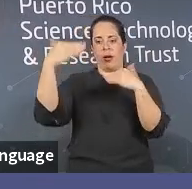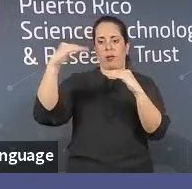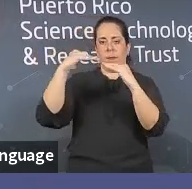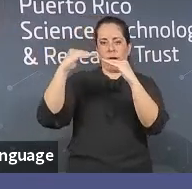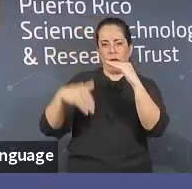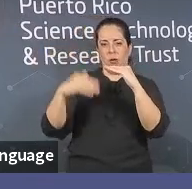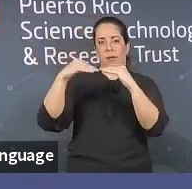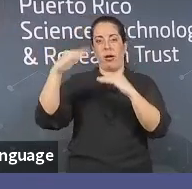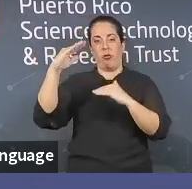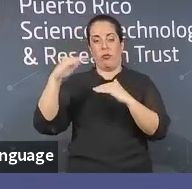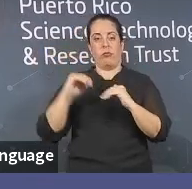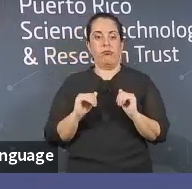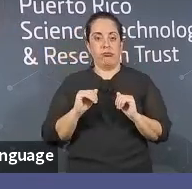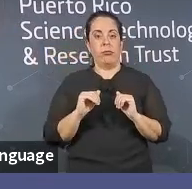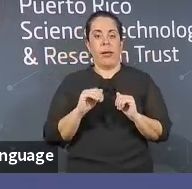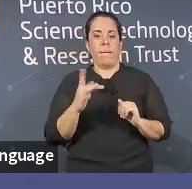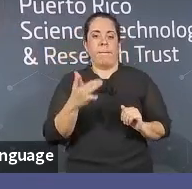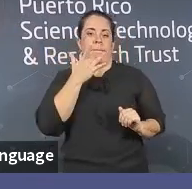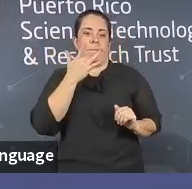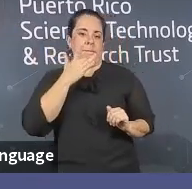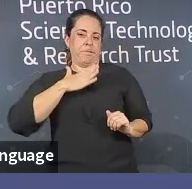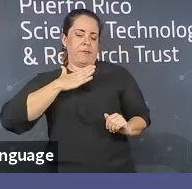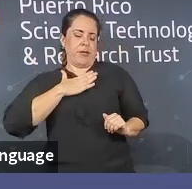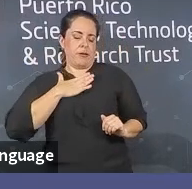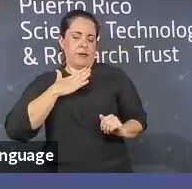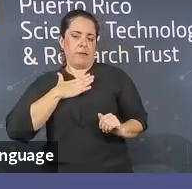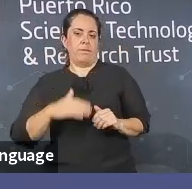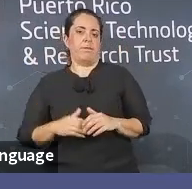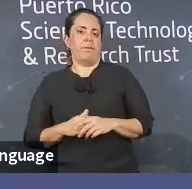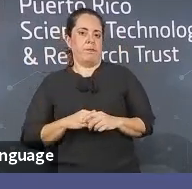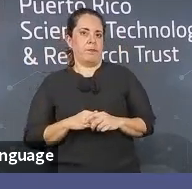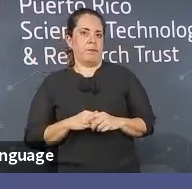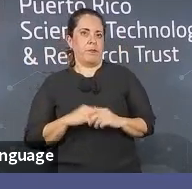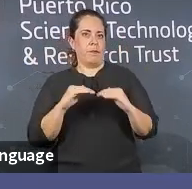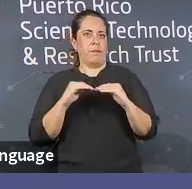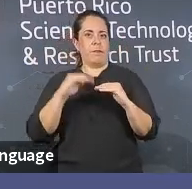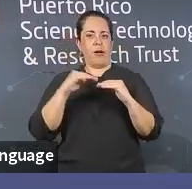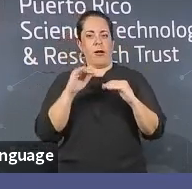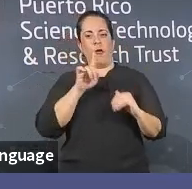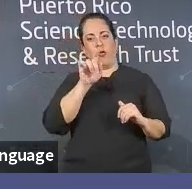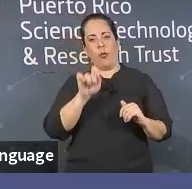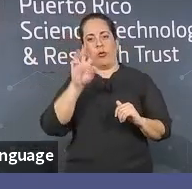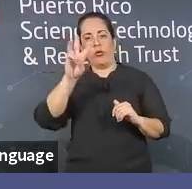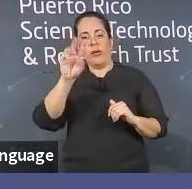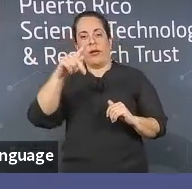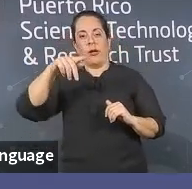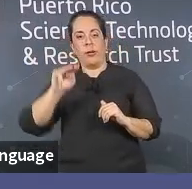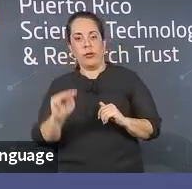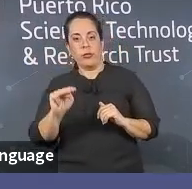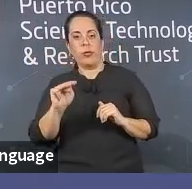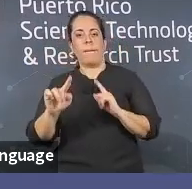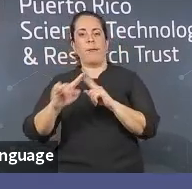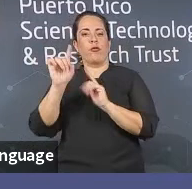mayor. Usualmente mi preferencia personal es a más de 1.6 kilómetros por hora, 1 milla por